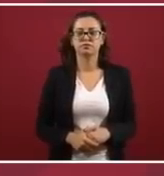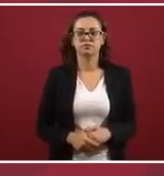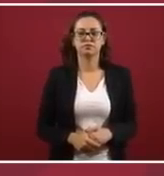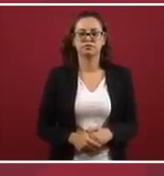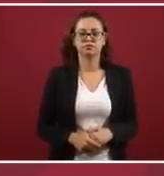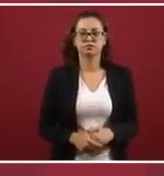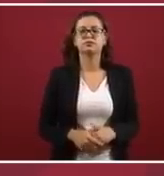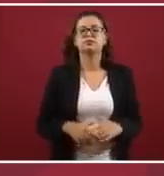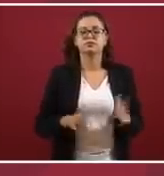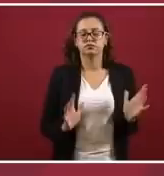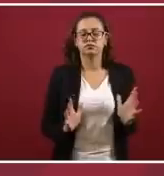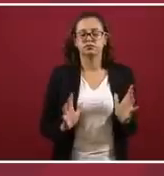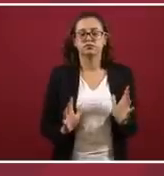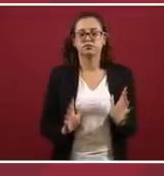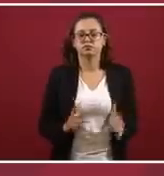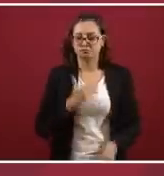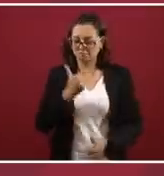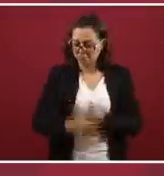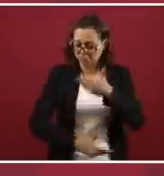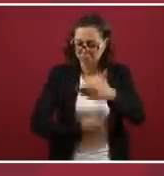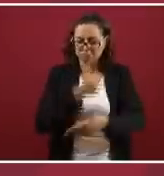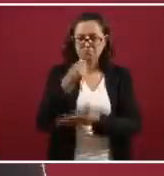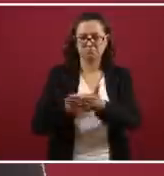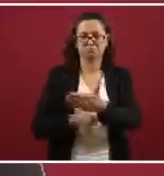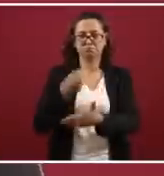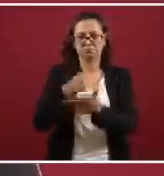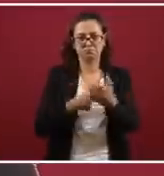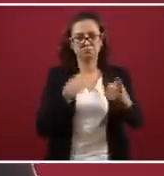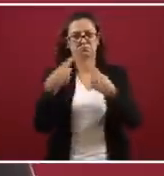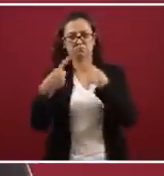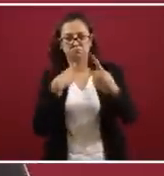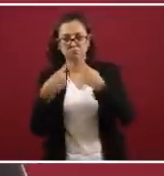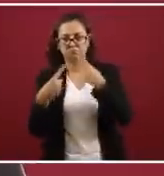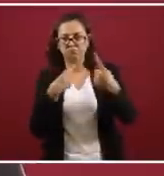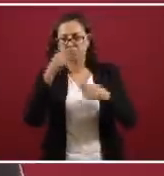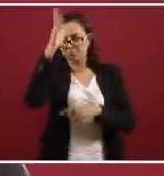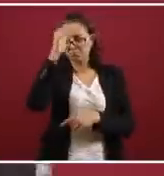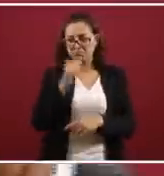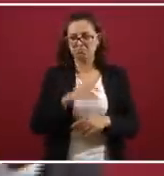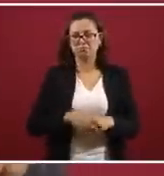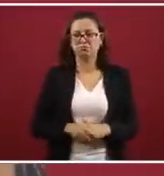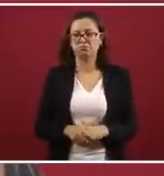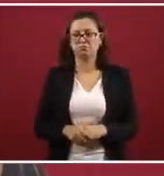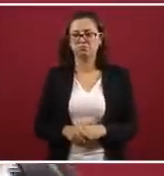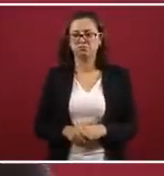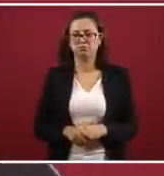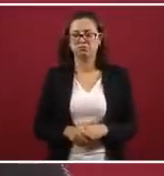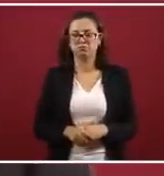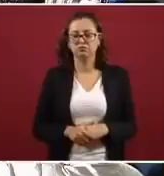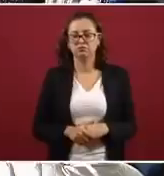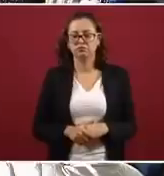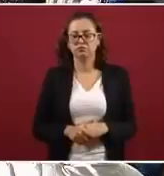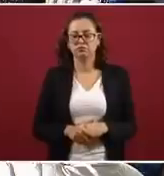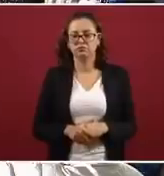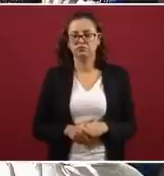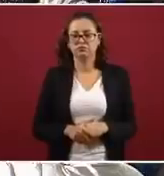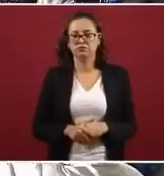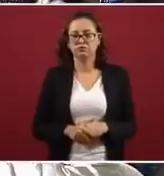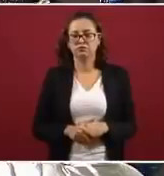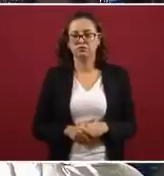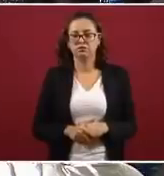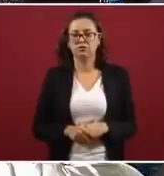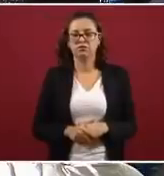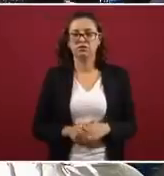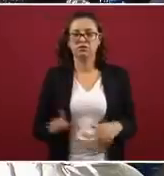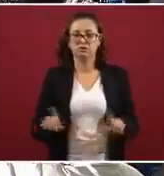De modo que vamos a seguir insistiendo en que haya la negociación. Muy bien. Compañera, vamos al